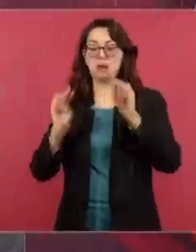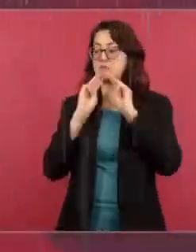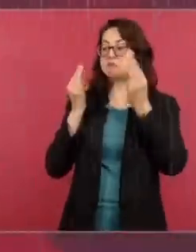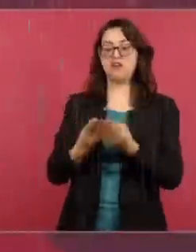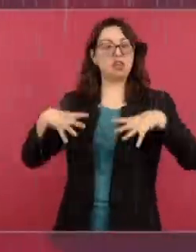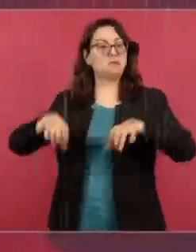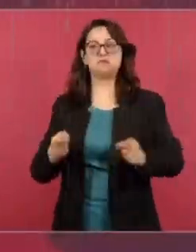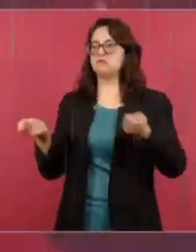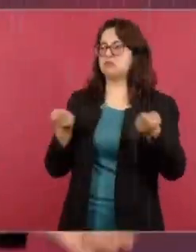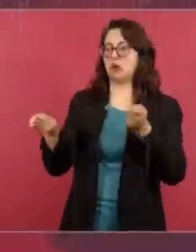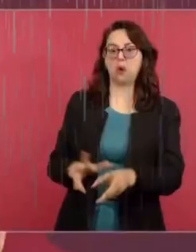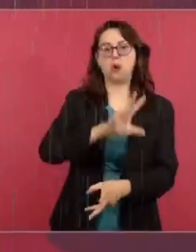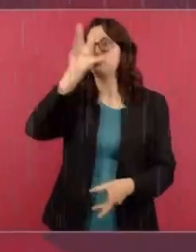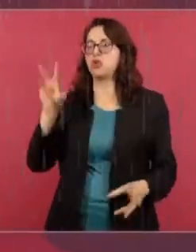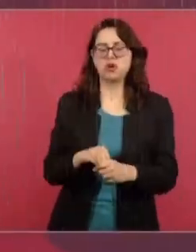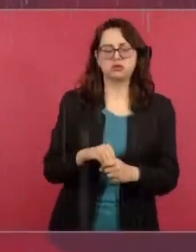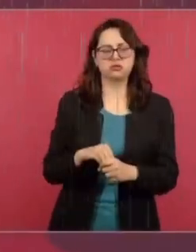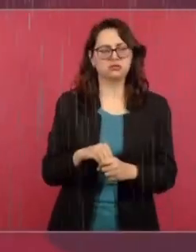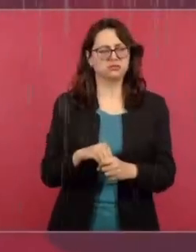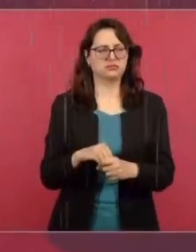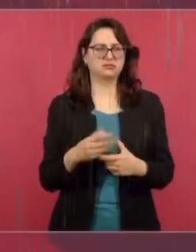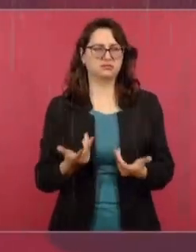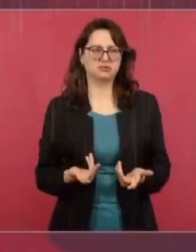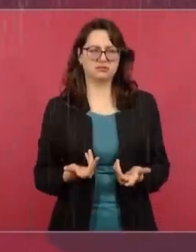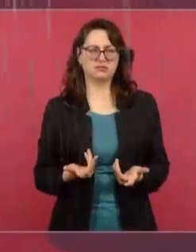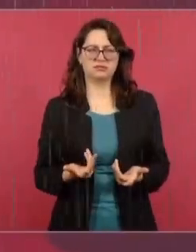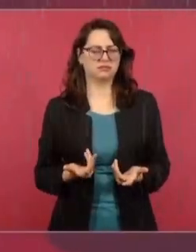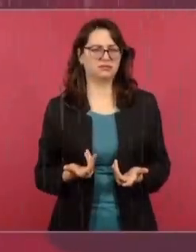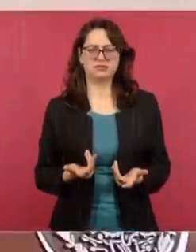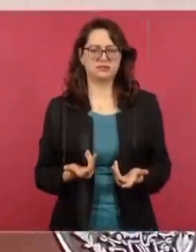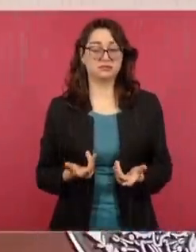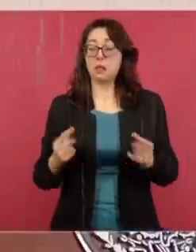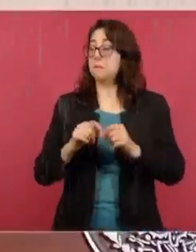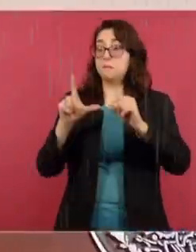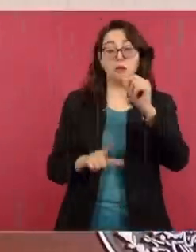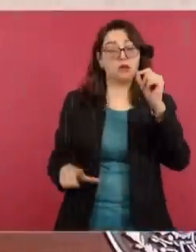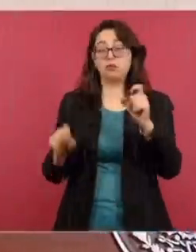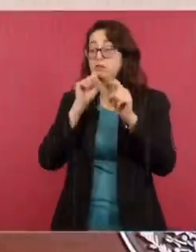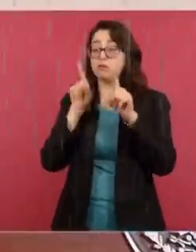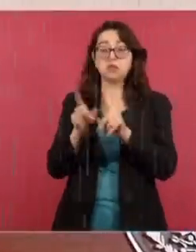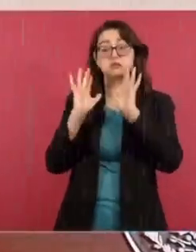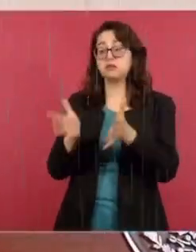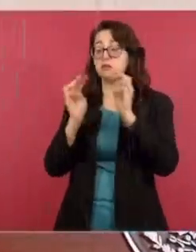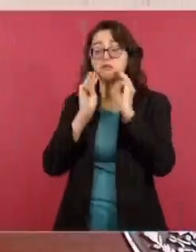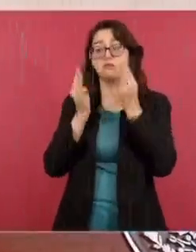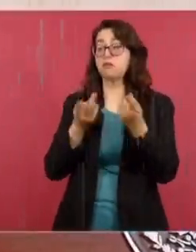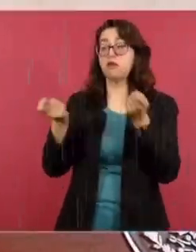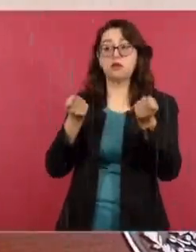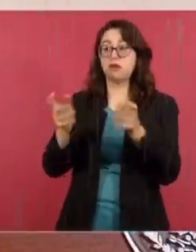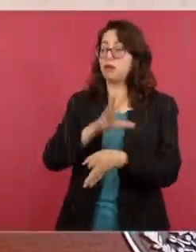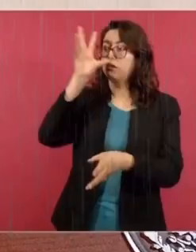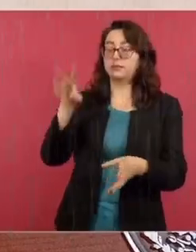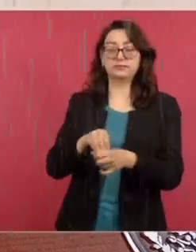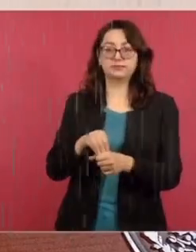Chiapas y en todo México. Esto tiene que ver mucho pues